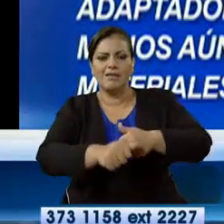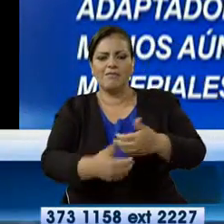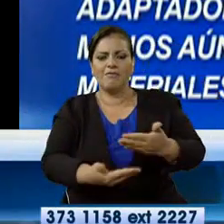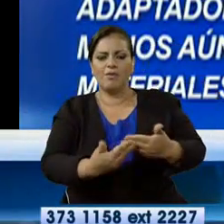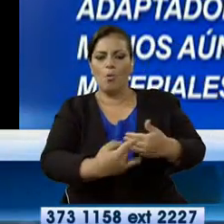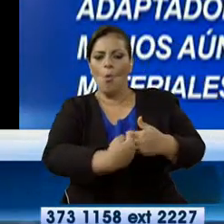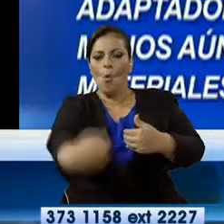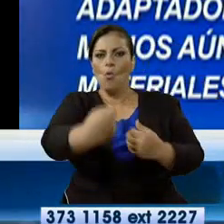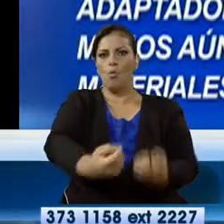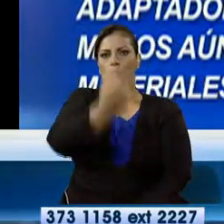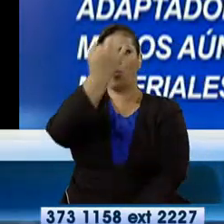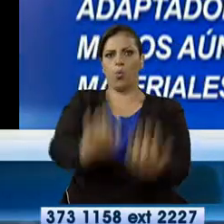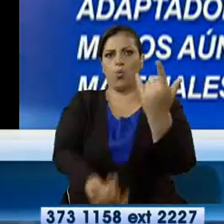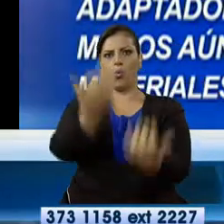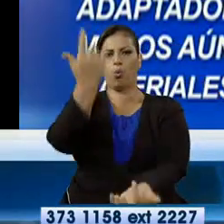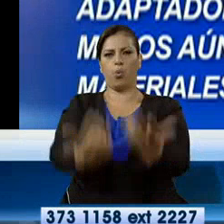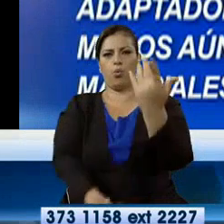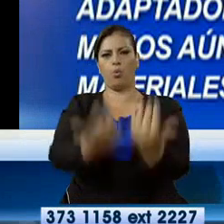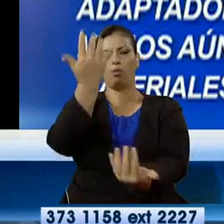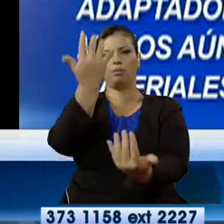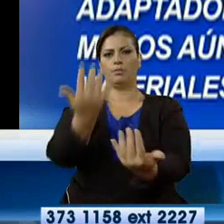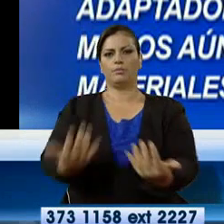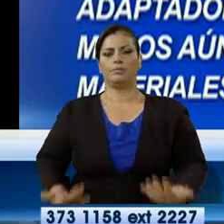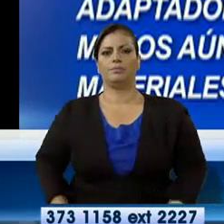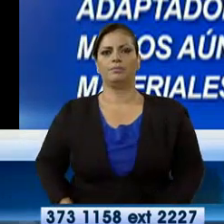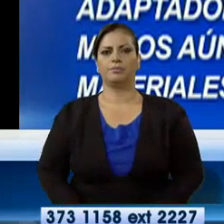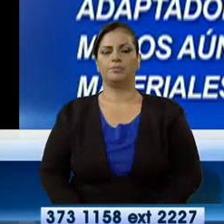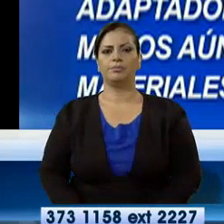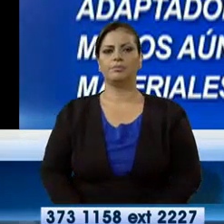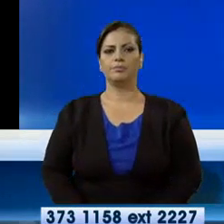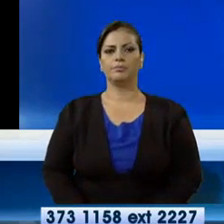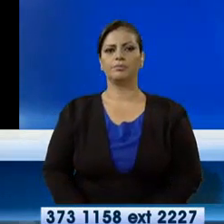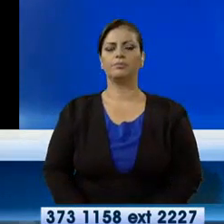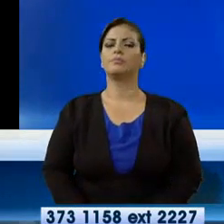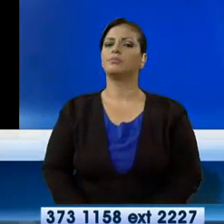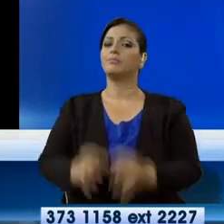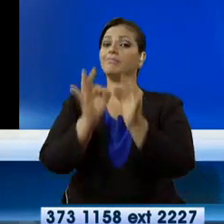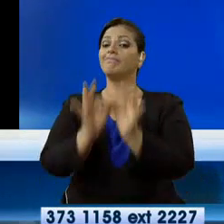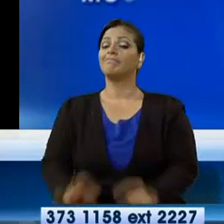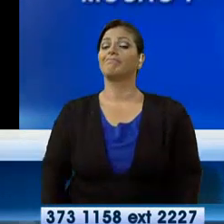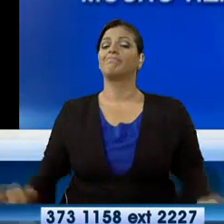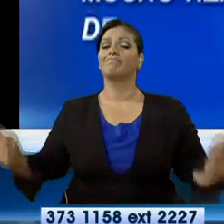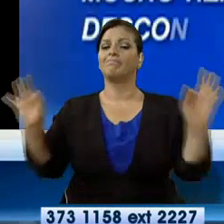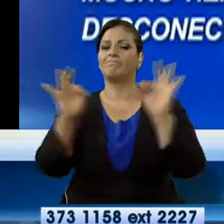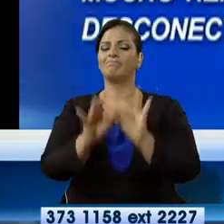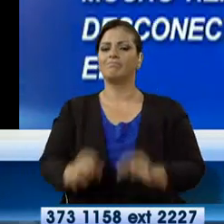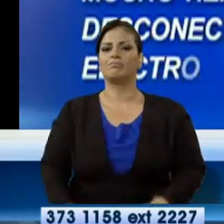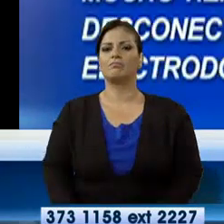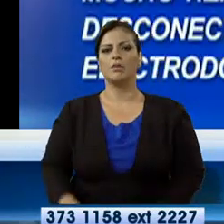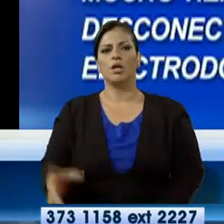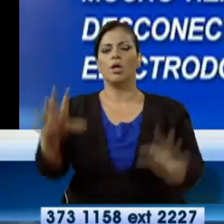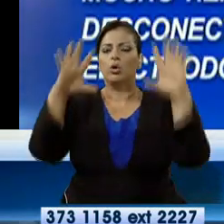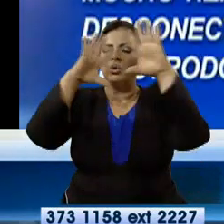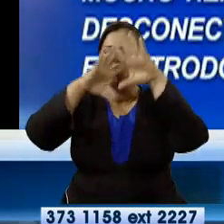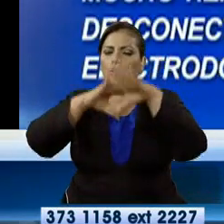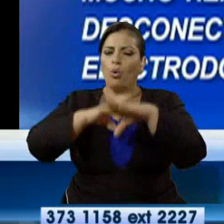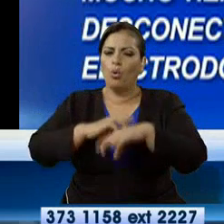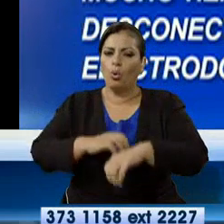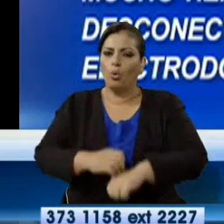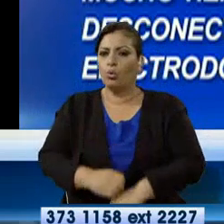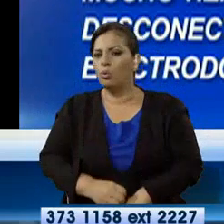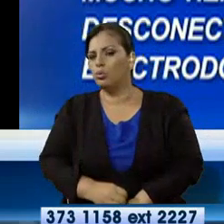a iniciarse un conato de incendio. Es importante que si la persona en la noche o va a estar en la